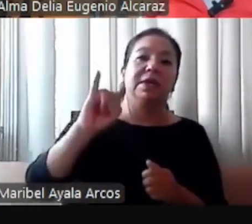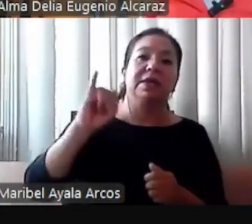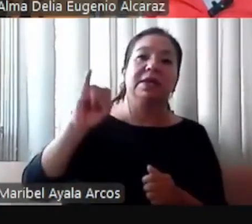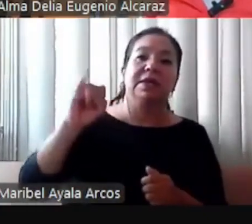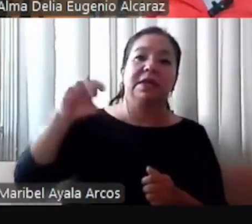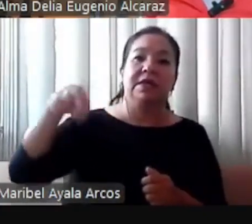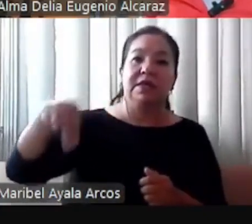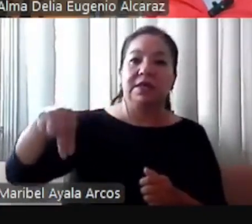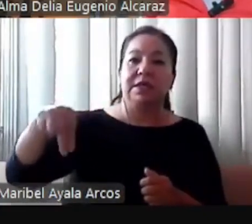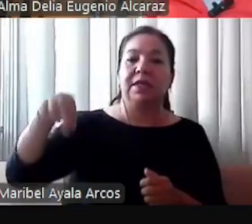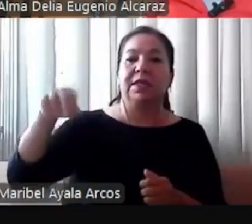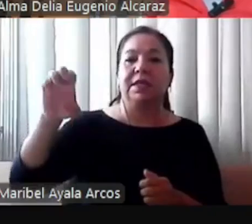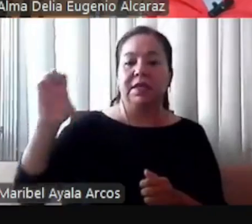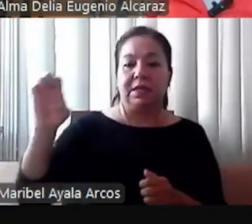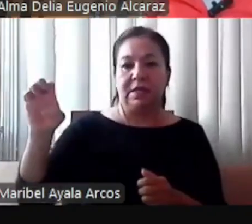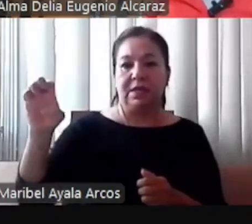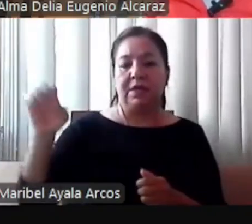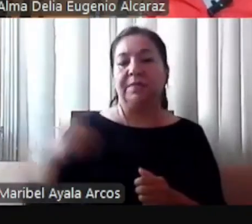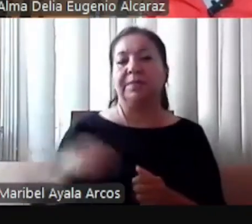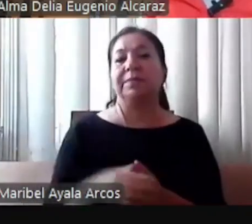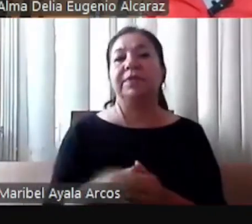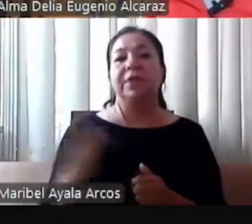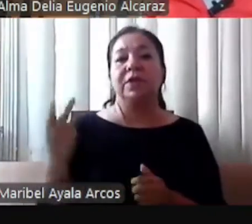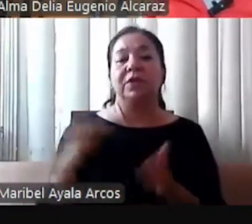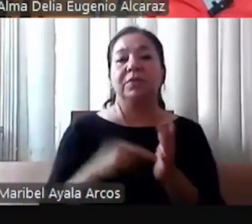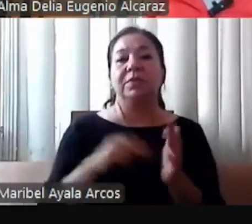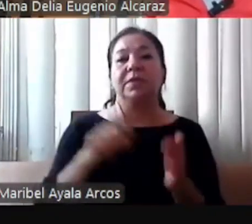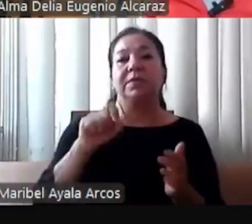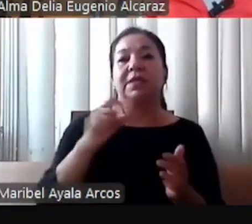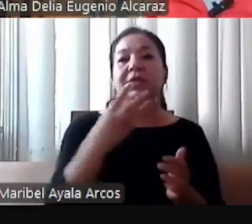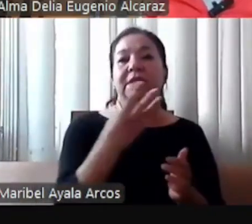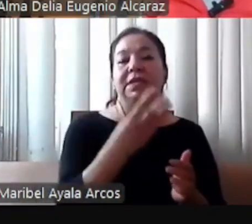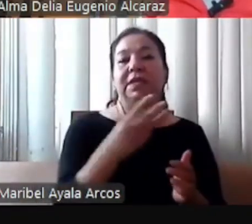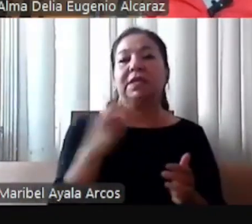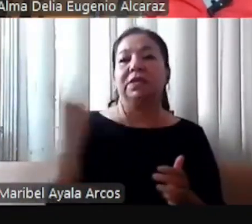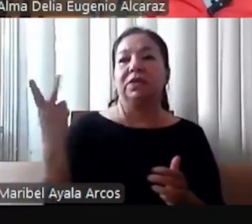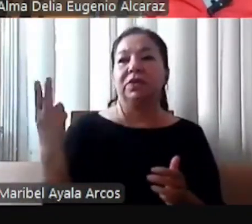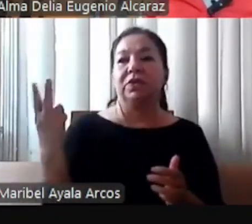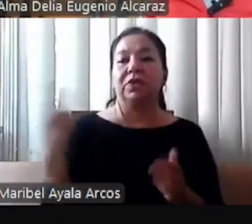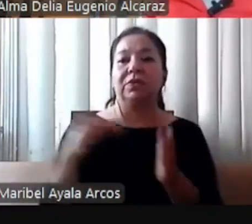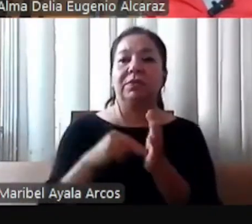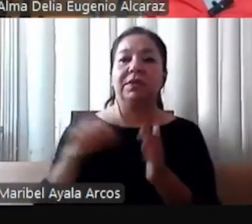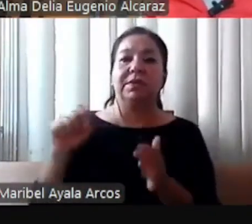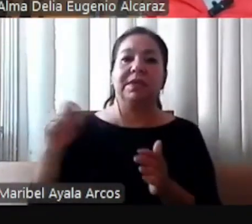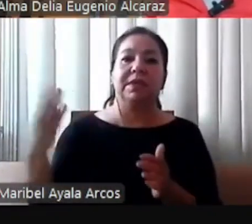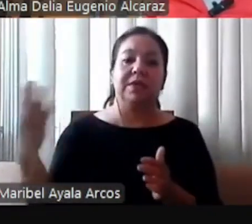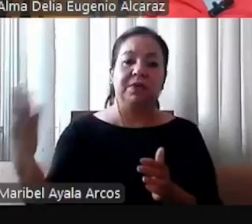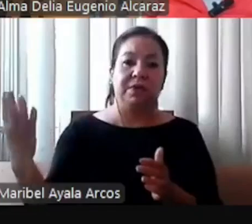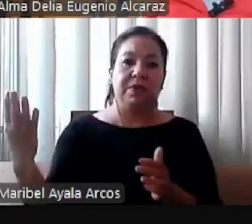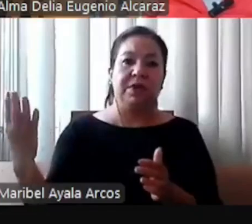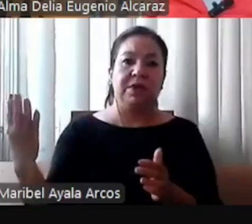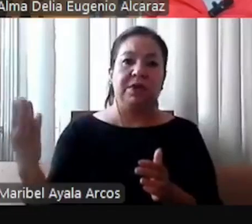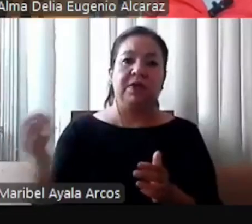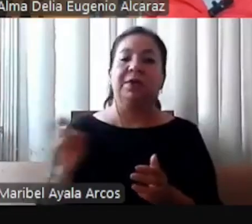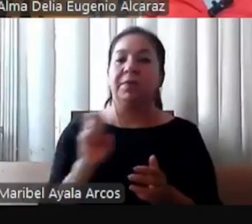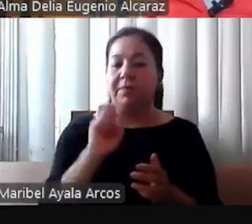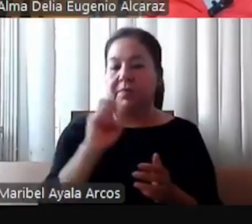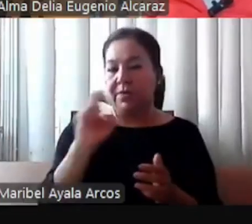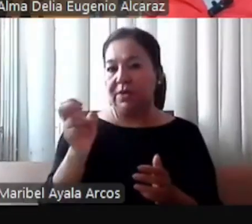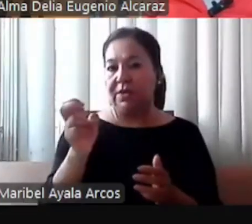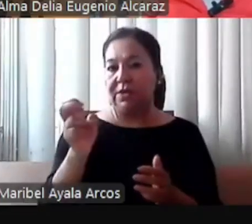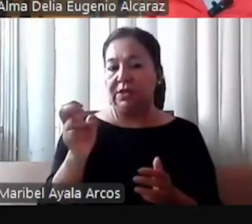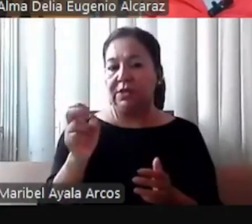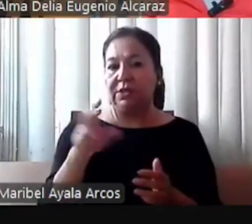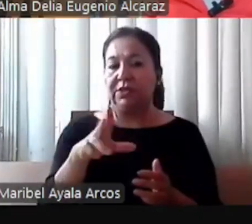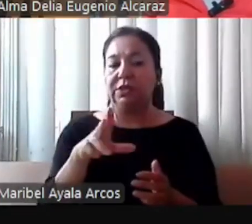el presente proceso electoral 2023-2024. En ese sentido, es inviable la pretensión que reclama el recurrente